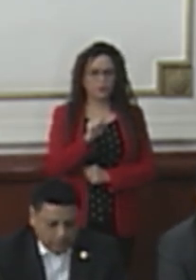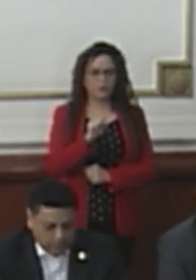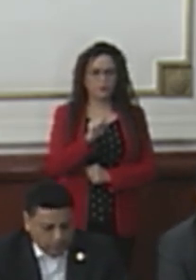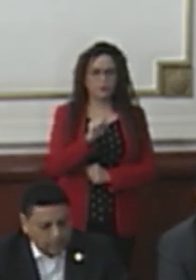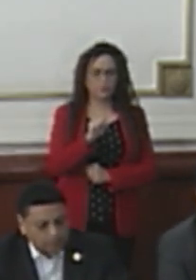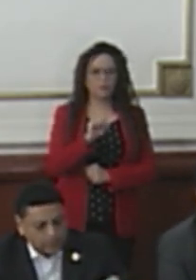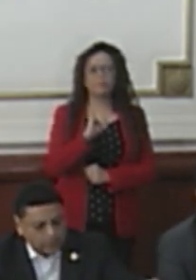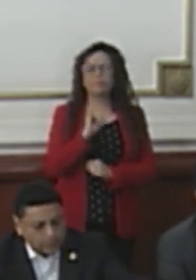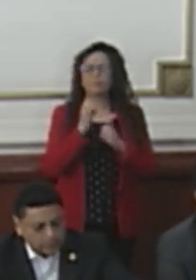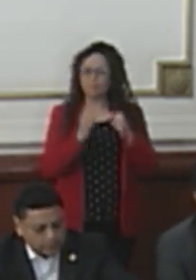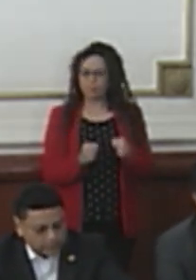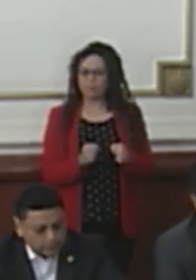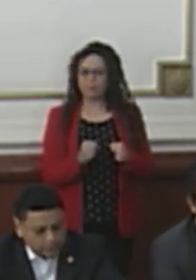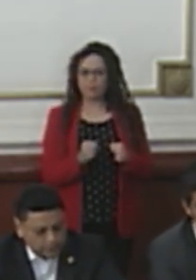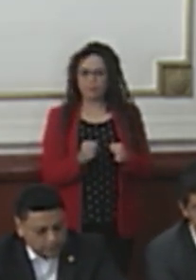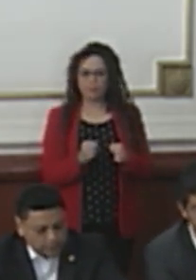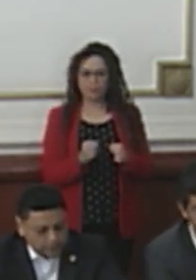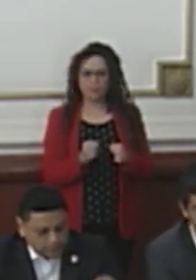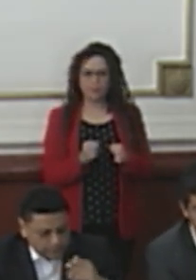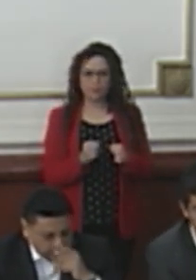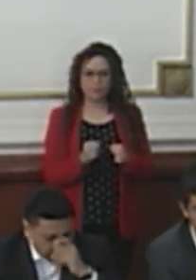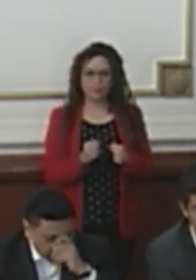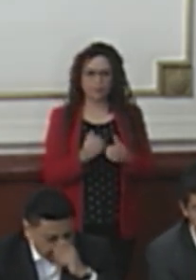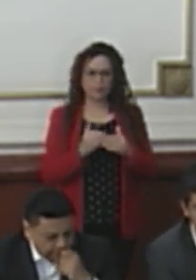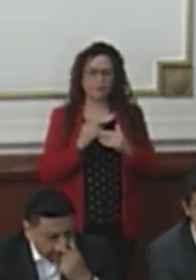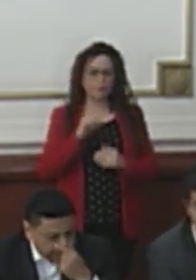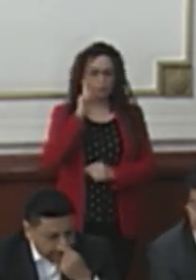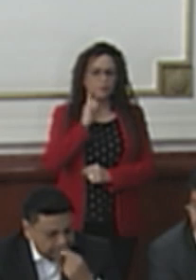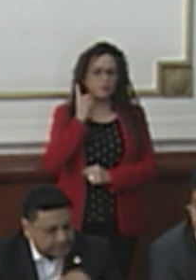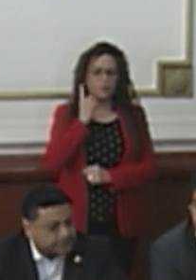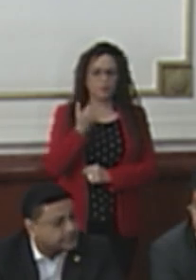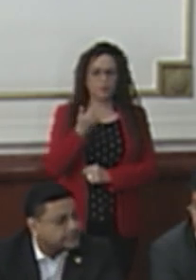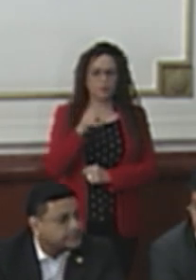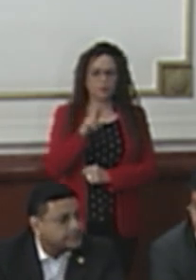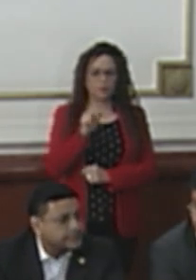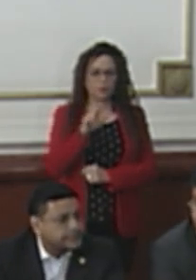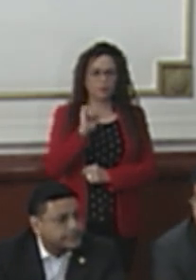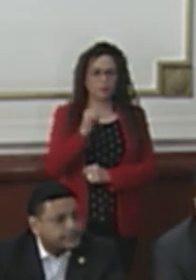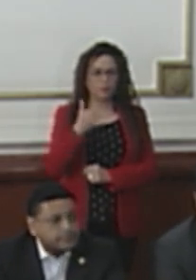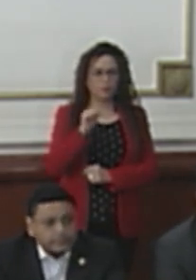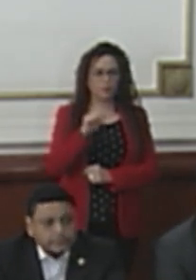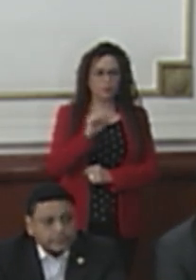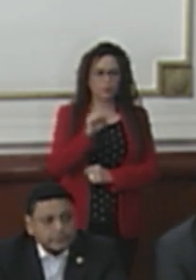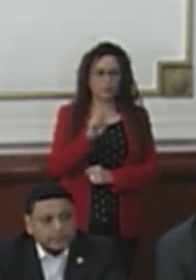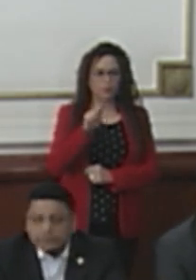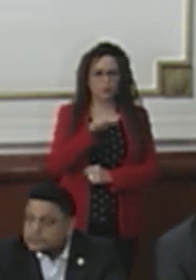Ricardo Rubio, presente. Diputada Yuriri Ayala Zúñiga.